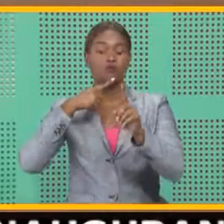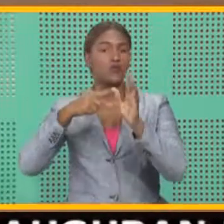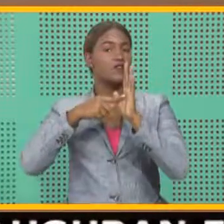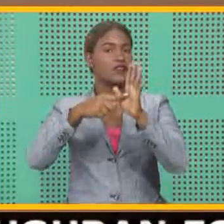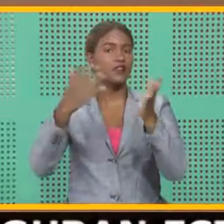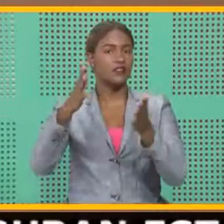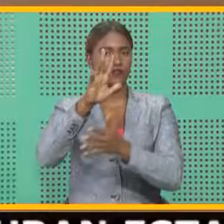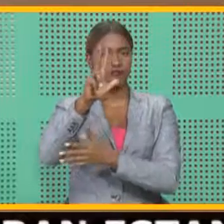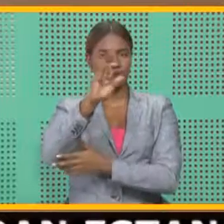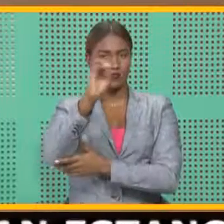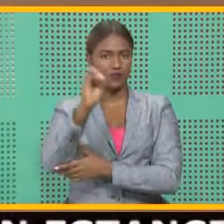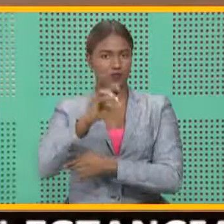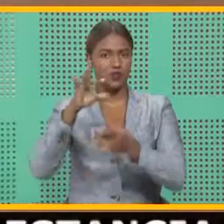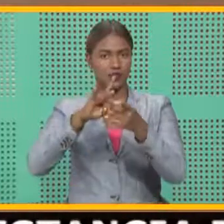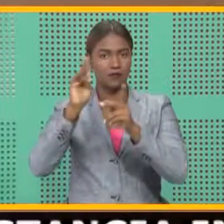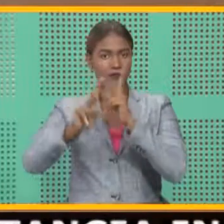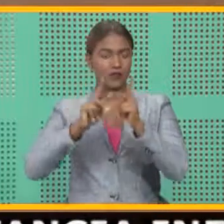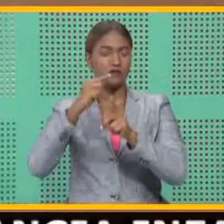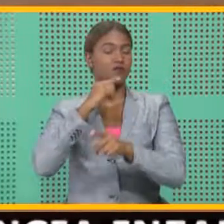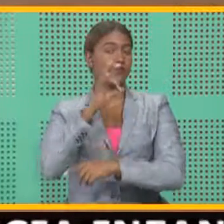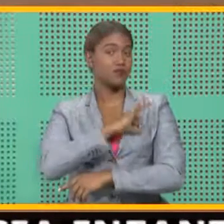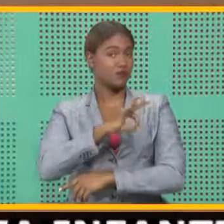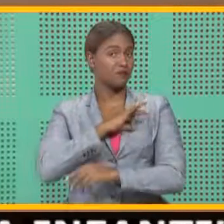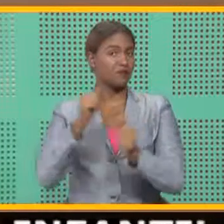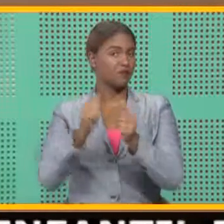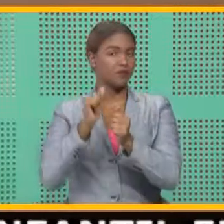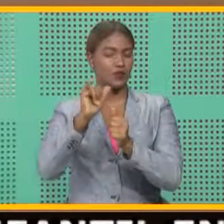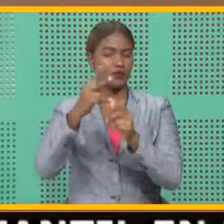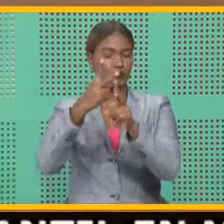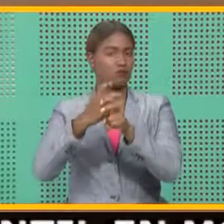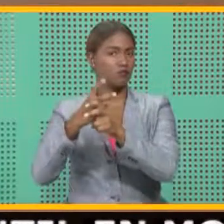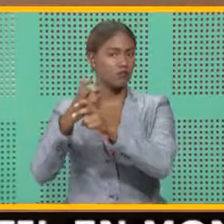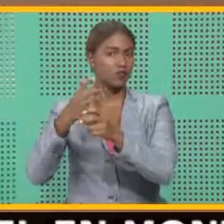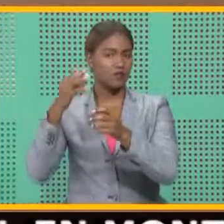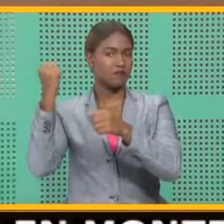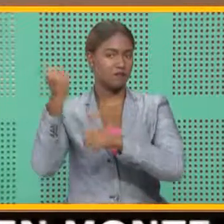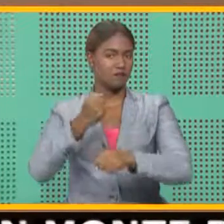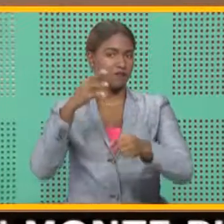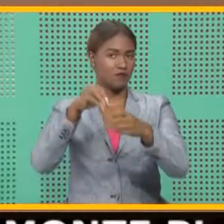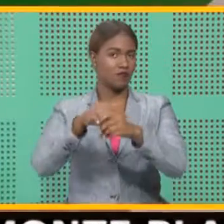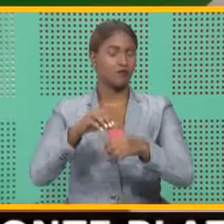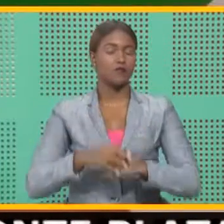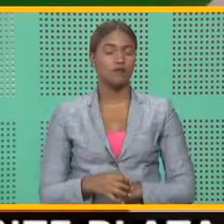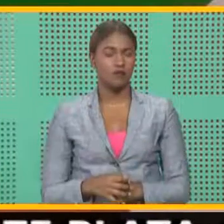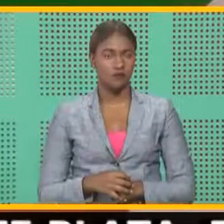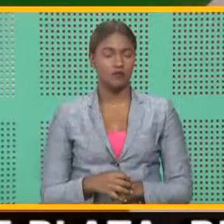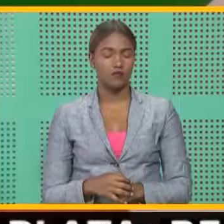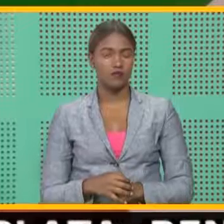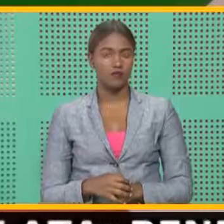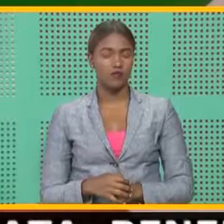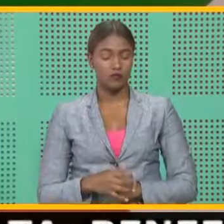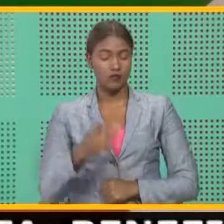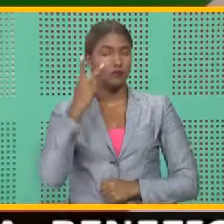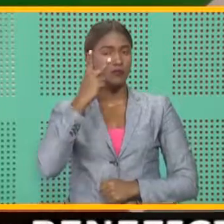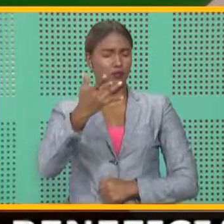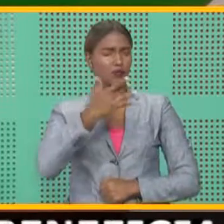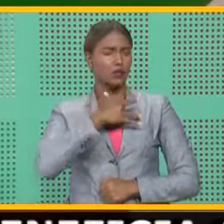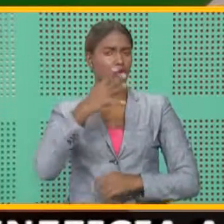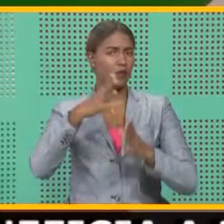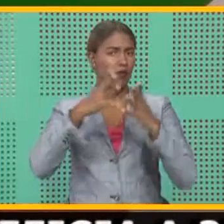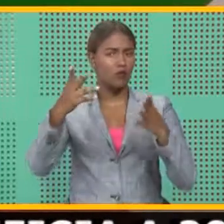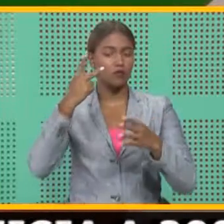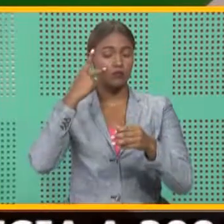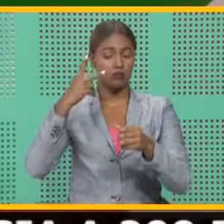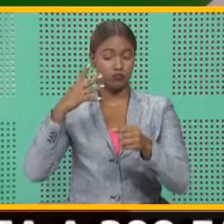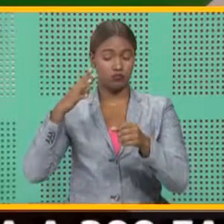el 53% de las personas beneficiadas con los préstamos de la Fundación. Llama mucho la atención la capacidad de las